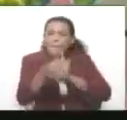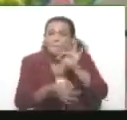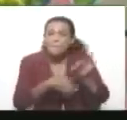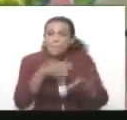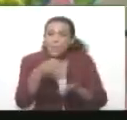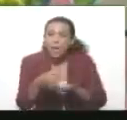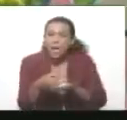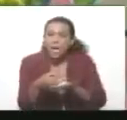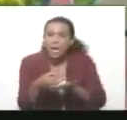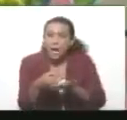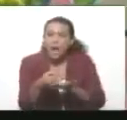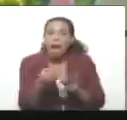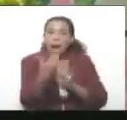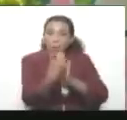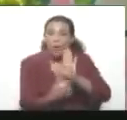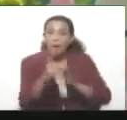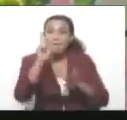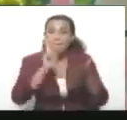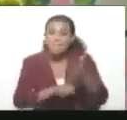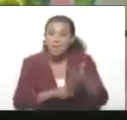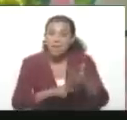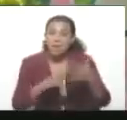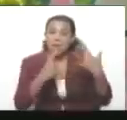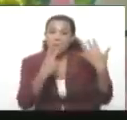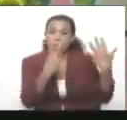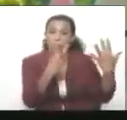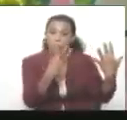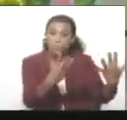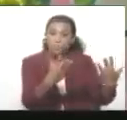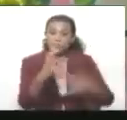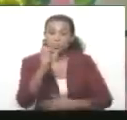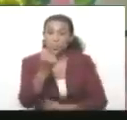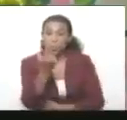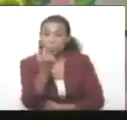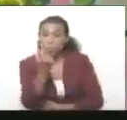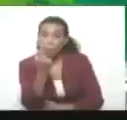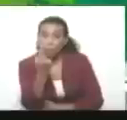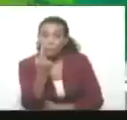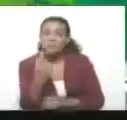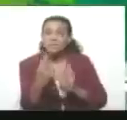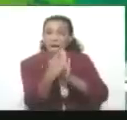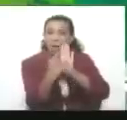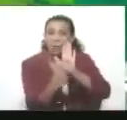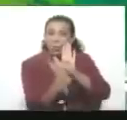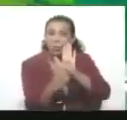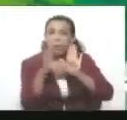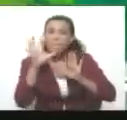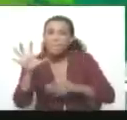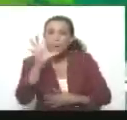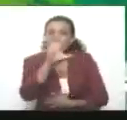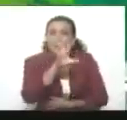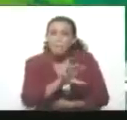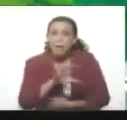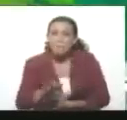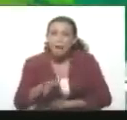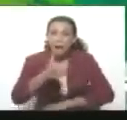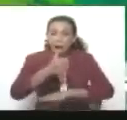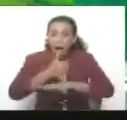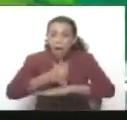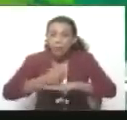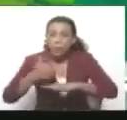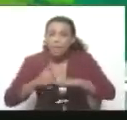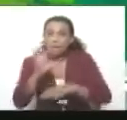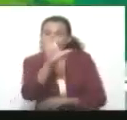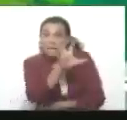en la Constitución de 1811 los constituyentes declaran que